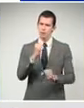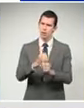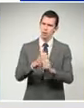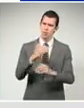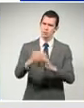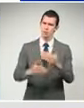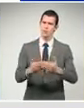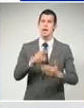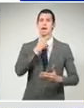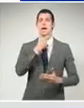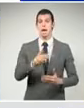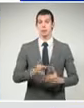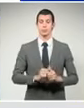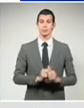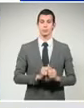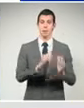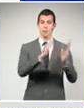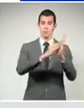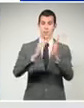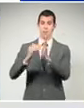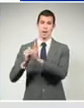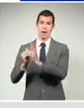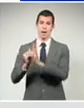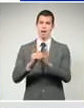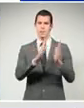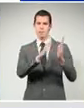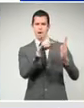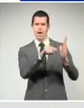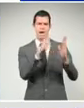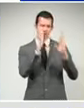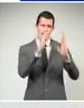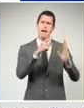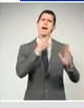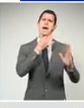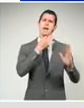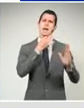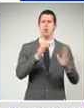casos por día. En febrero se incrementó a